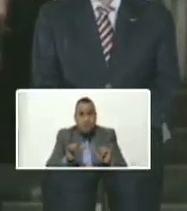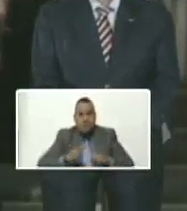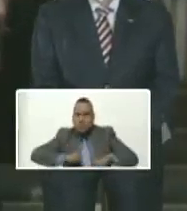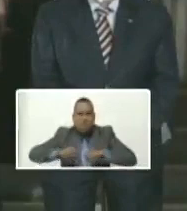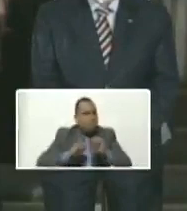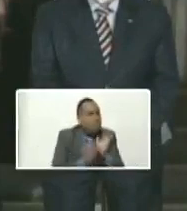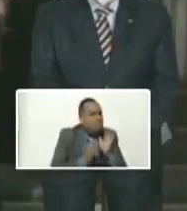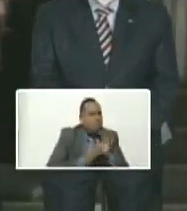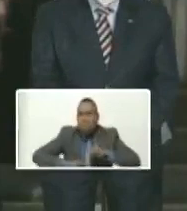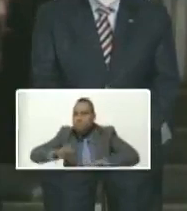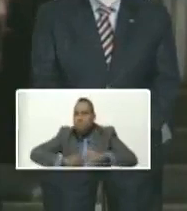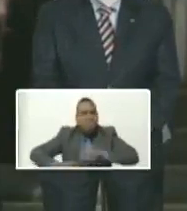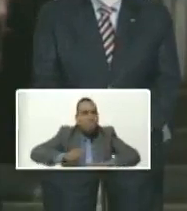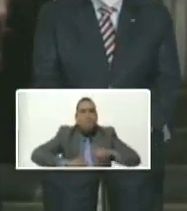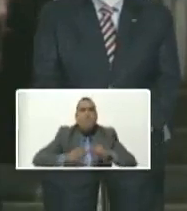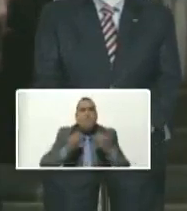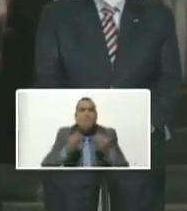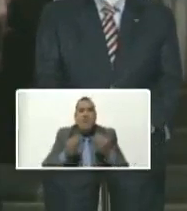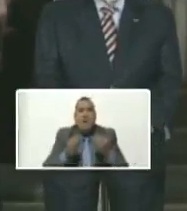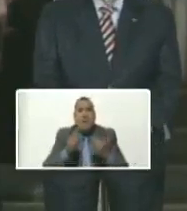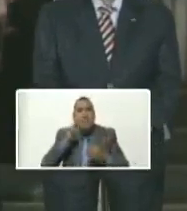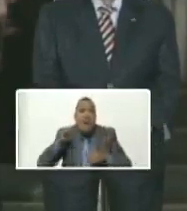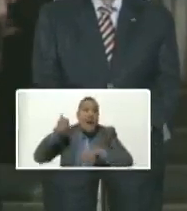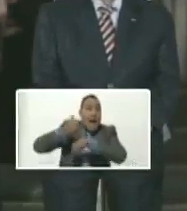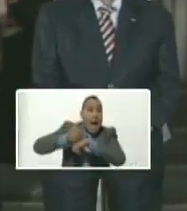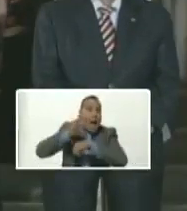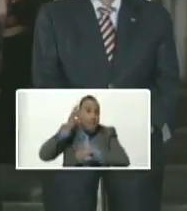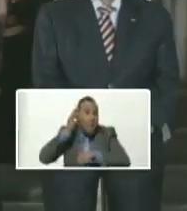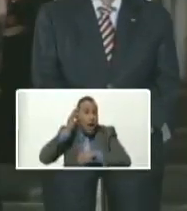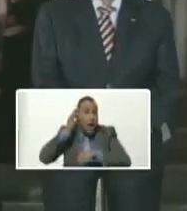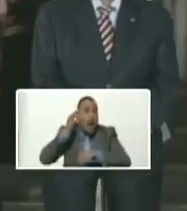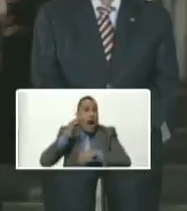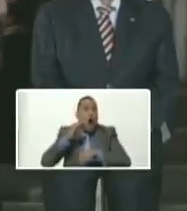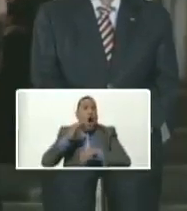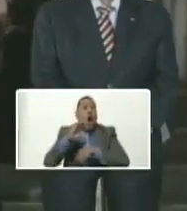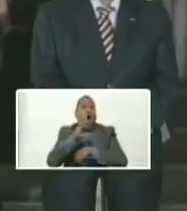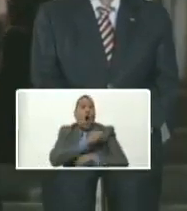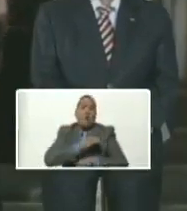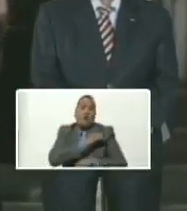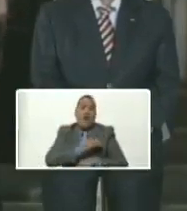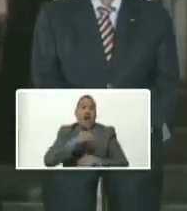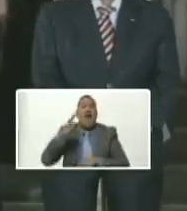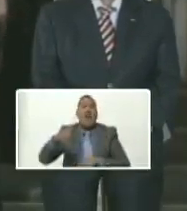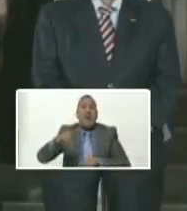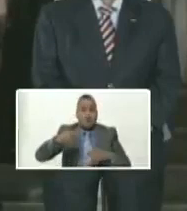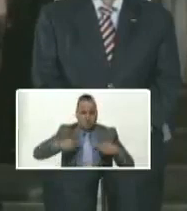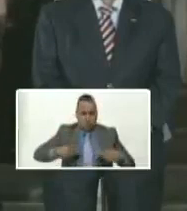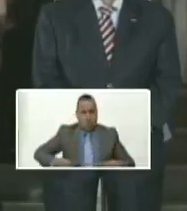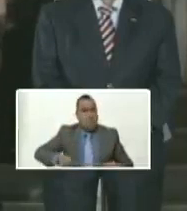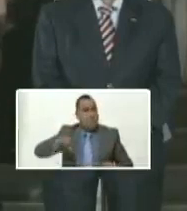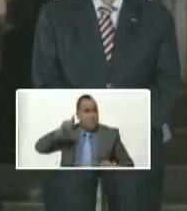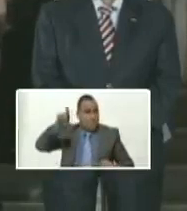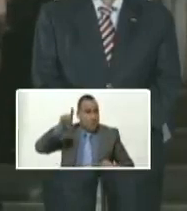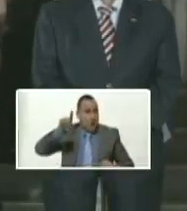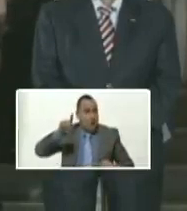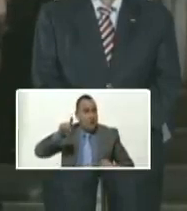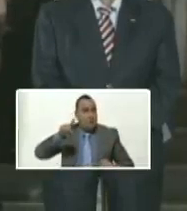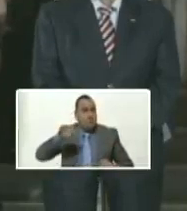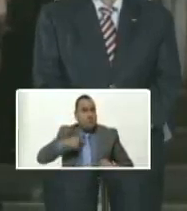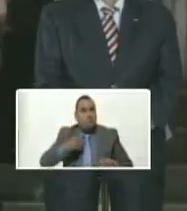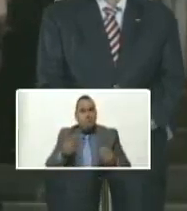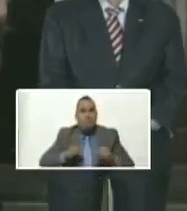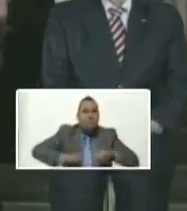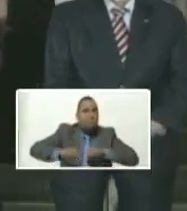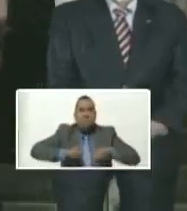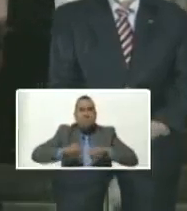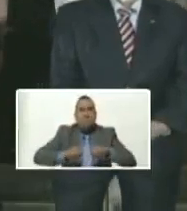gestiones para que la alta comisionada y todos los organismos de derechos humanos tomen cartas en el asunto